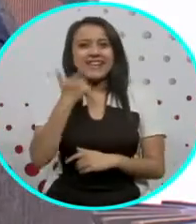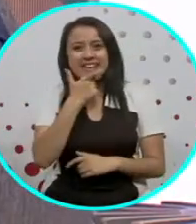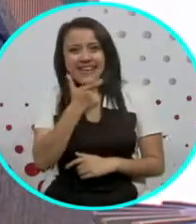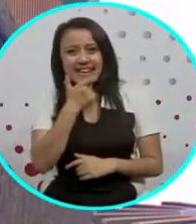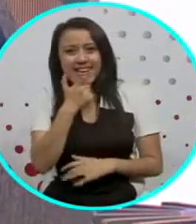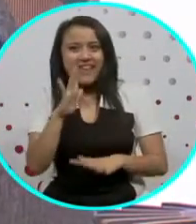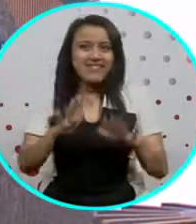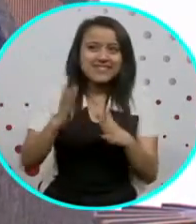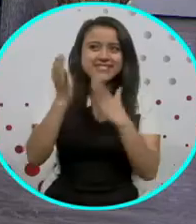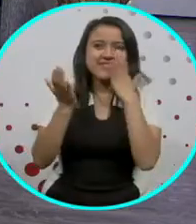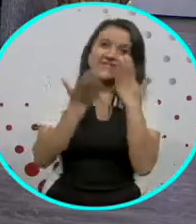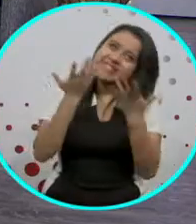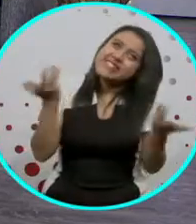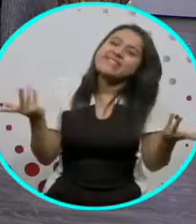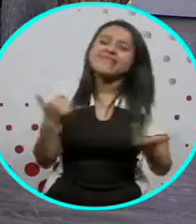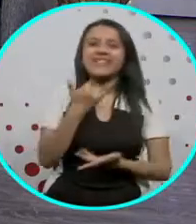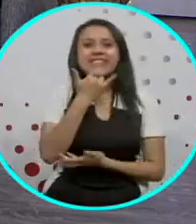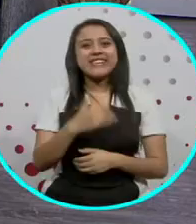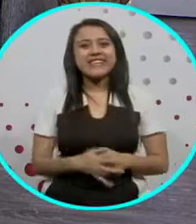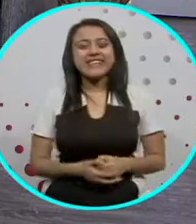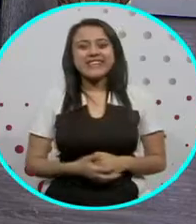repente. Exactamente. Bueno.